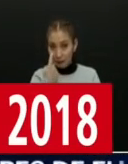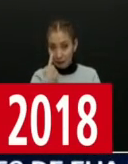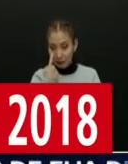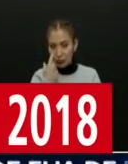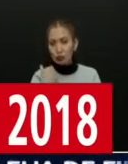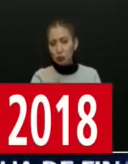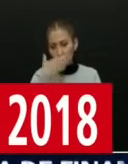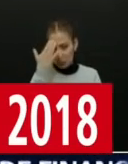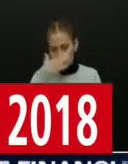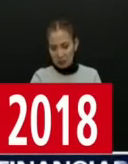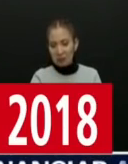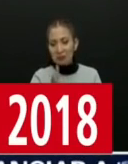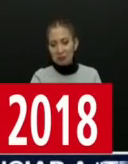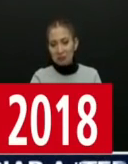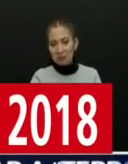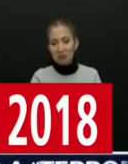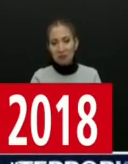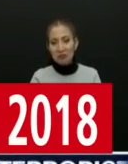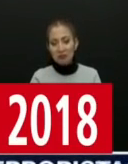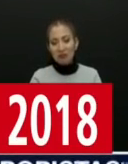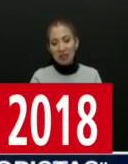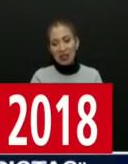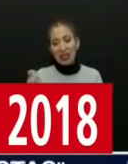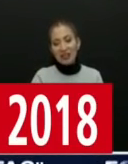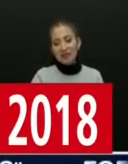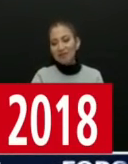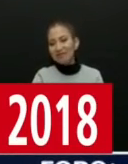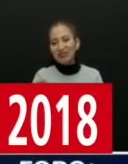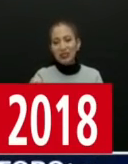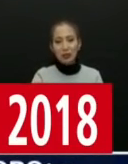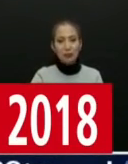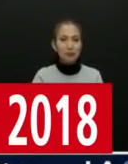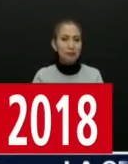sé de lo que se trata.